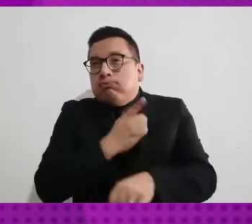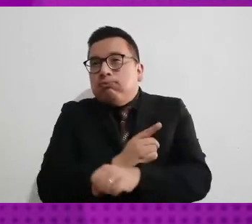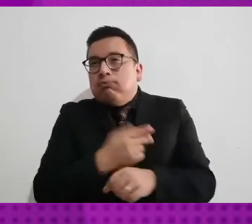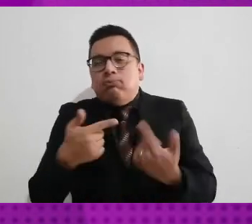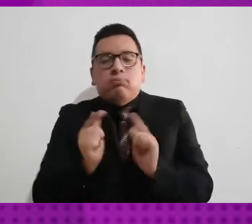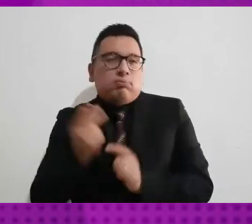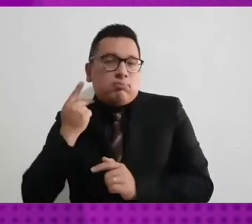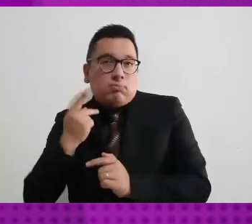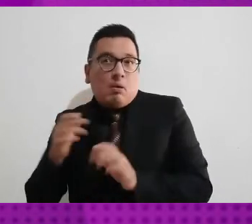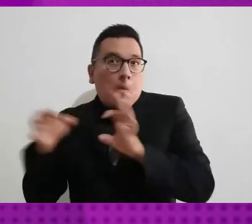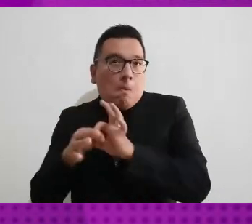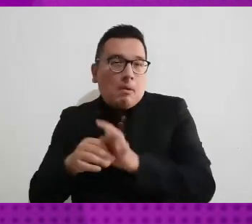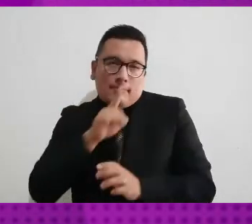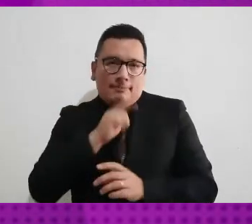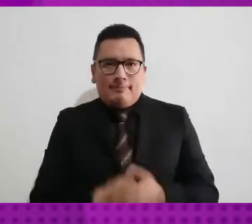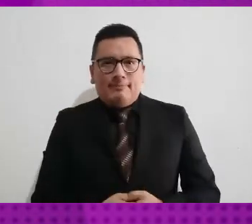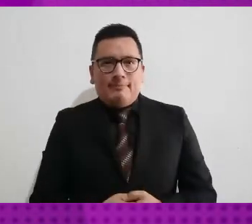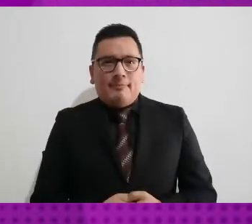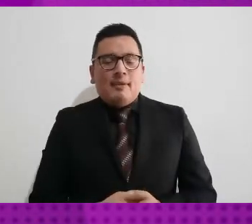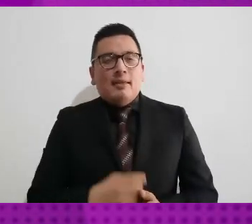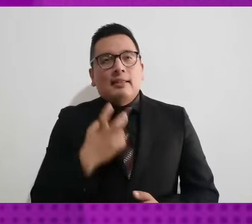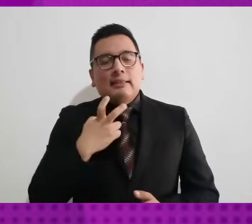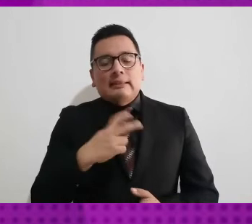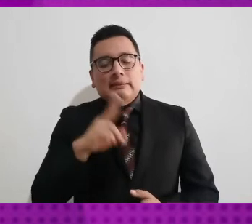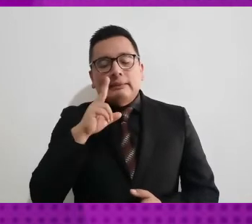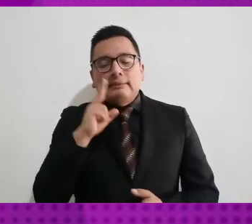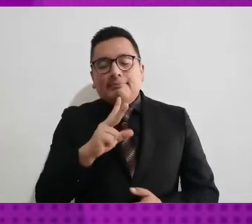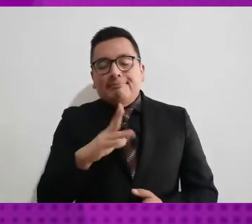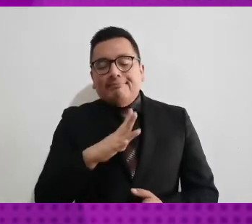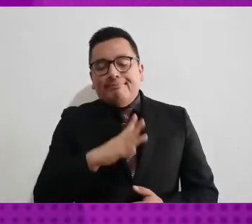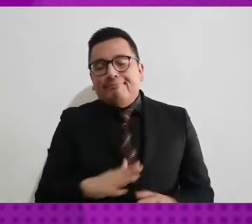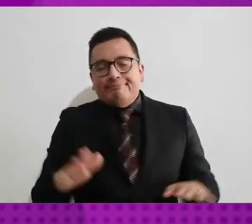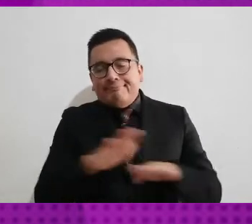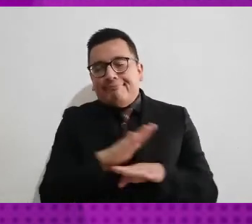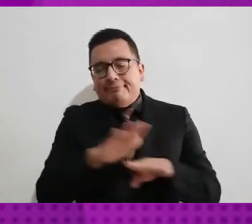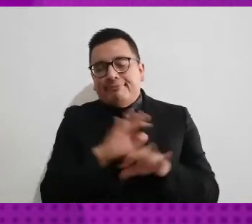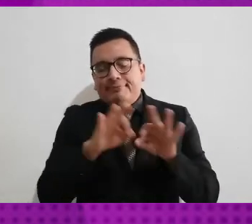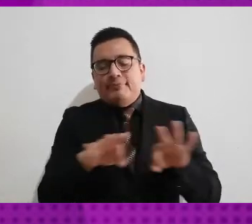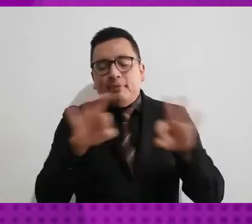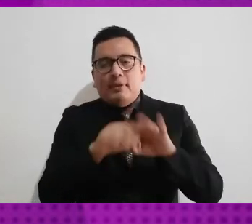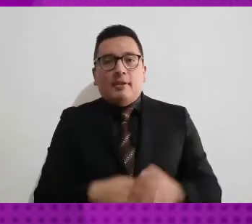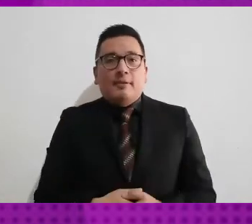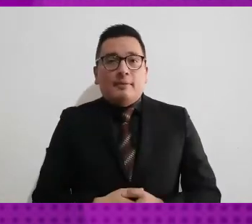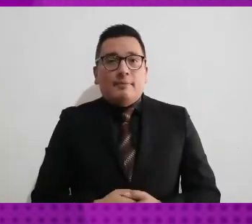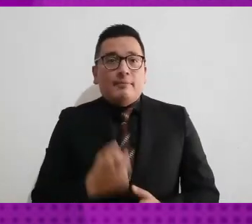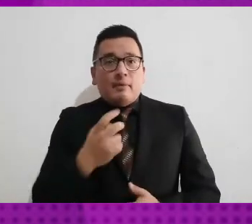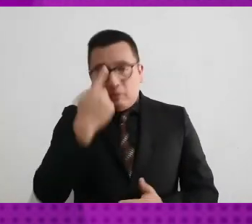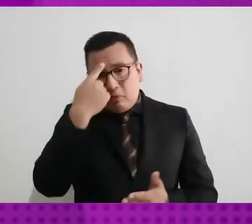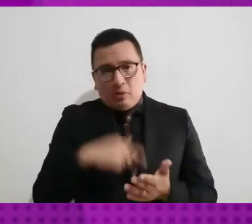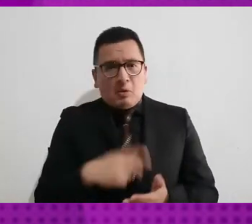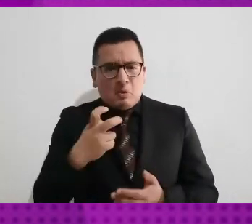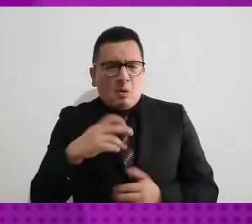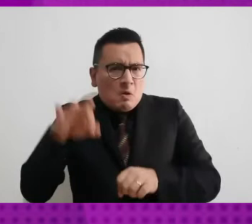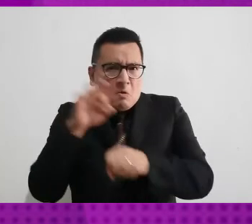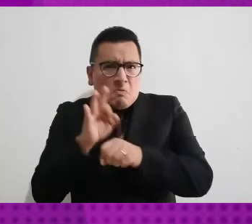partidos políticos, ¿no? Esto también es un gran cambio, y creo yo, ahorita lo seguiremos platicando, que